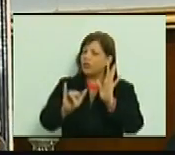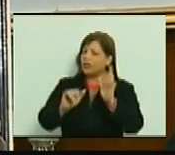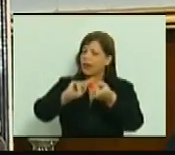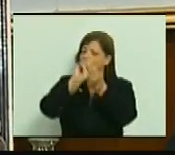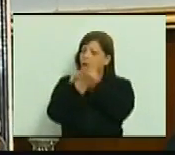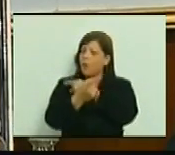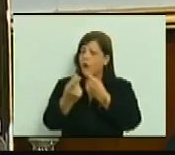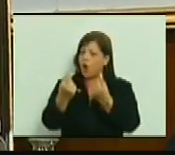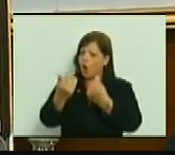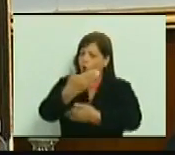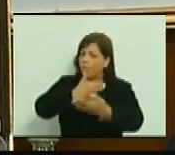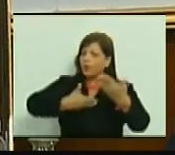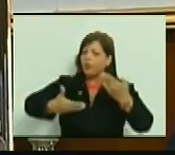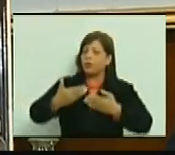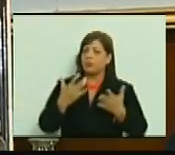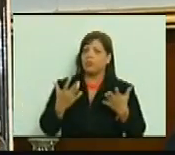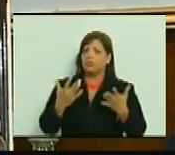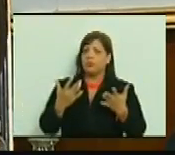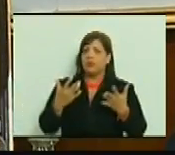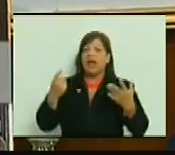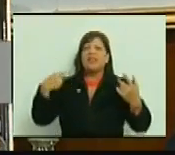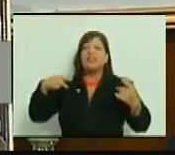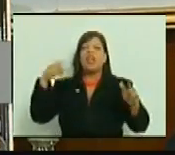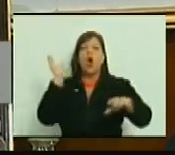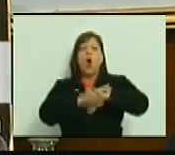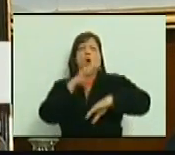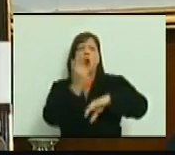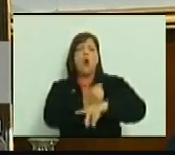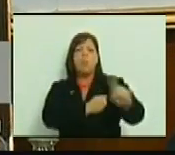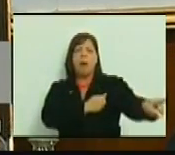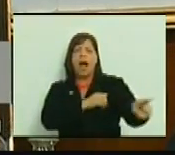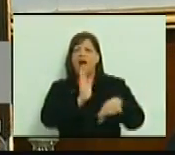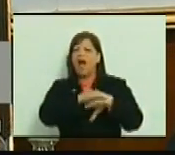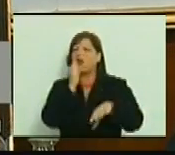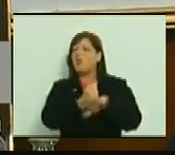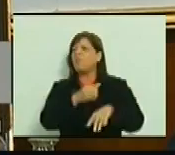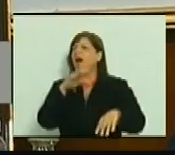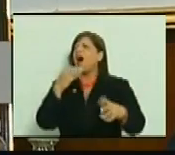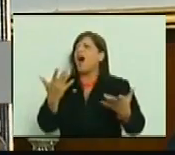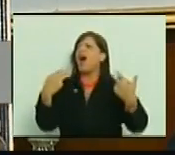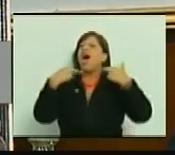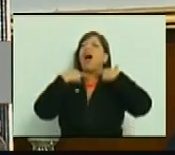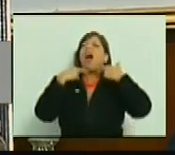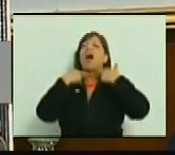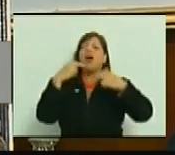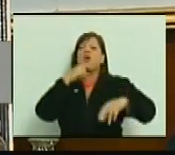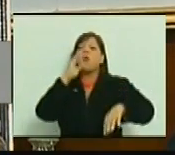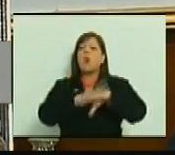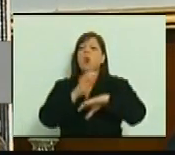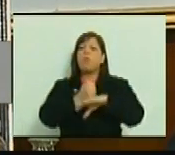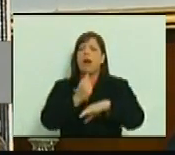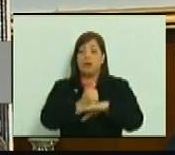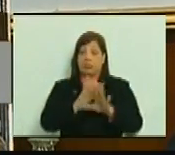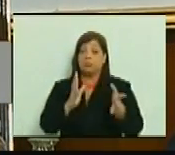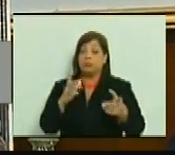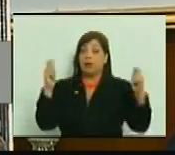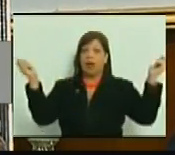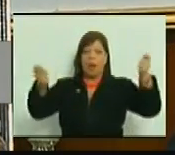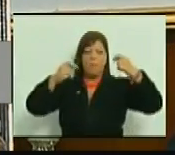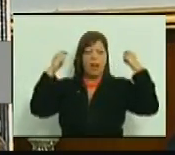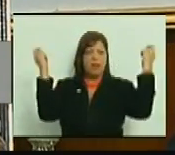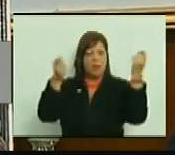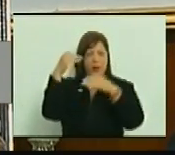cambio económico. Porque se ha pretendido muchas veces descalificar a la Asamblea Nacional Constituyente. Y hay como una especie de campaña en la